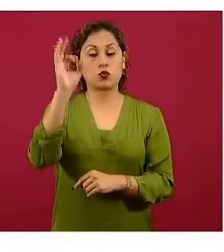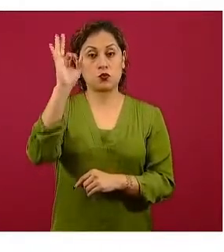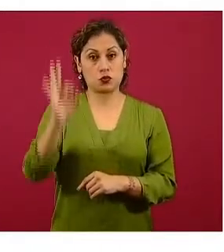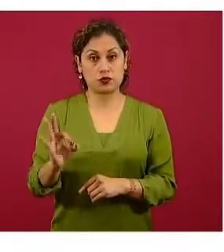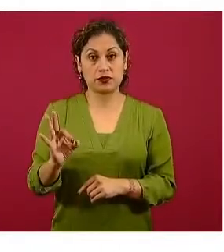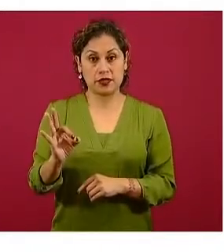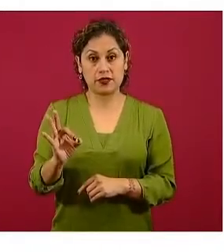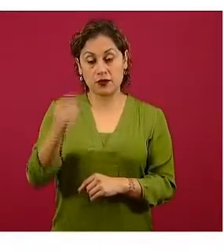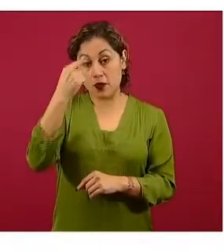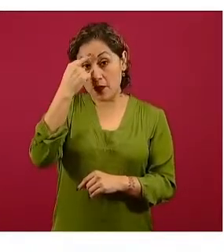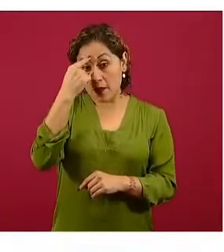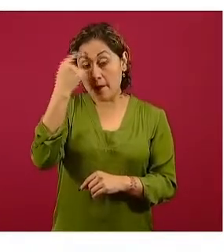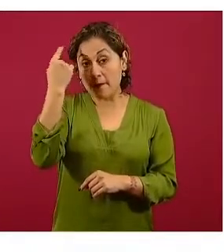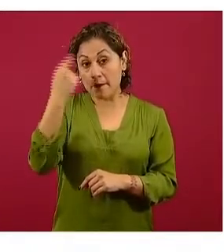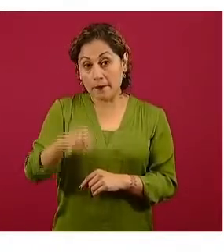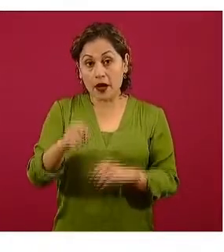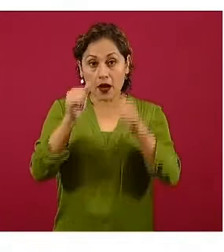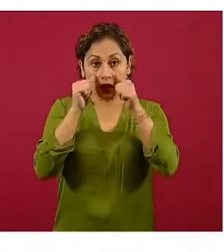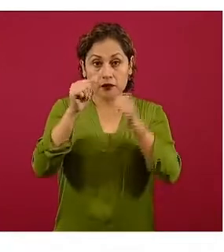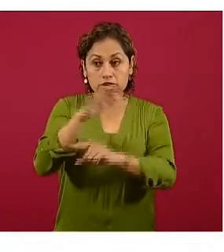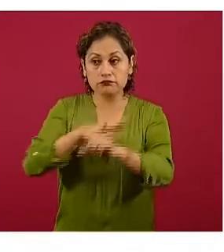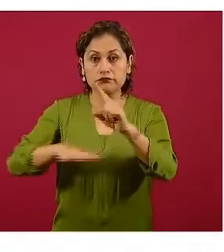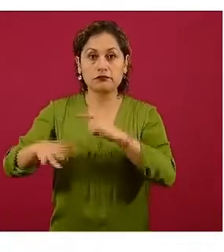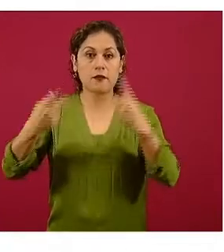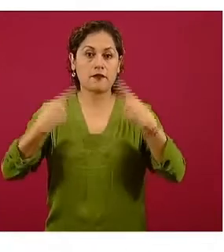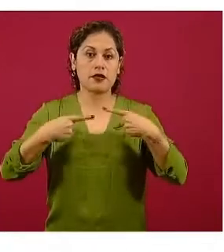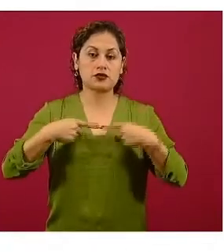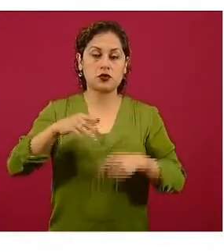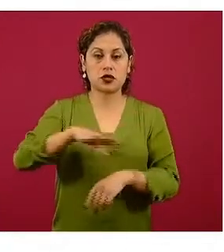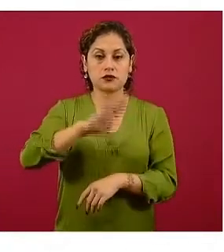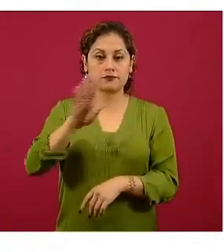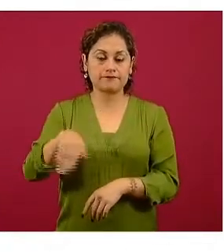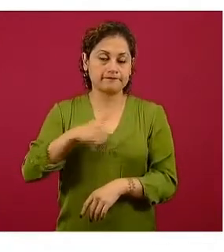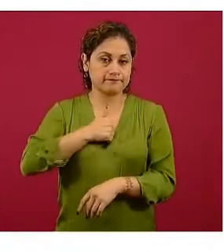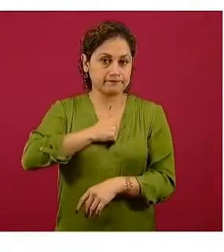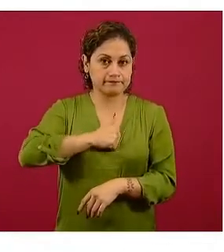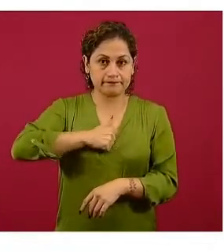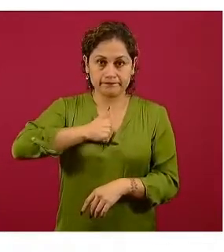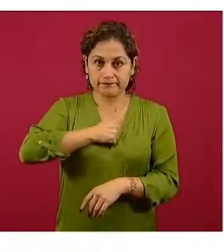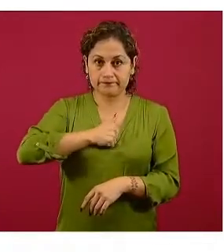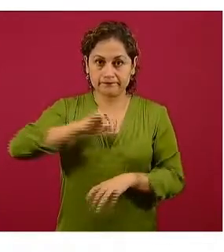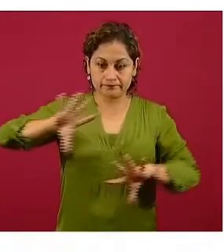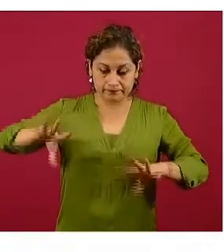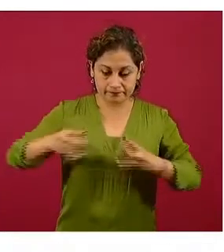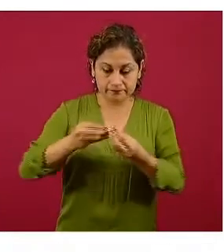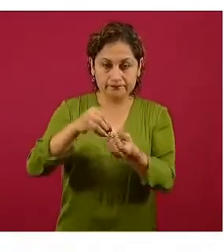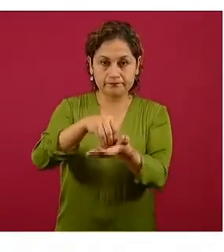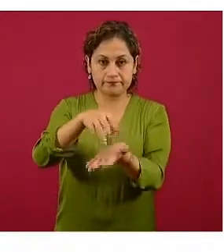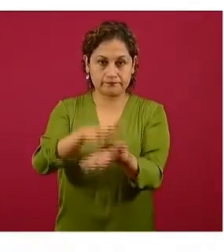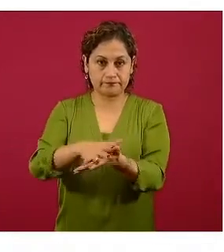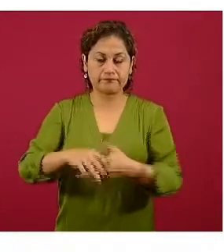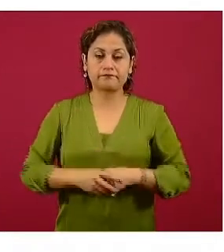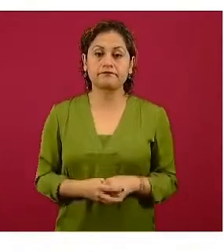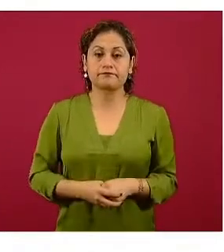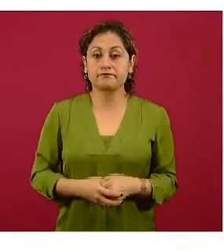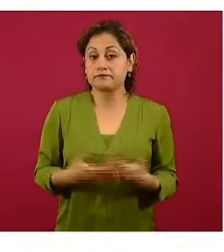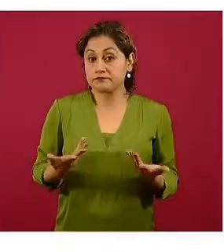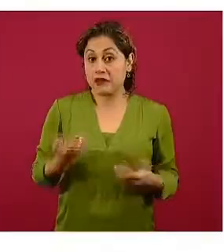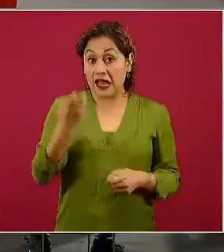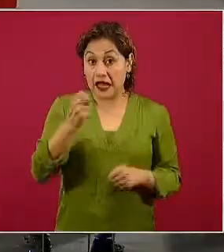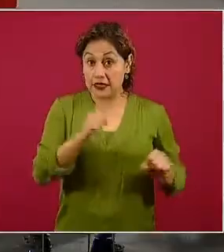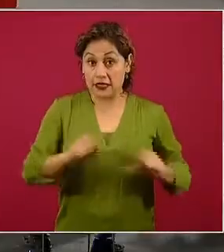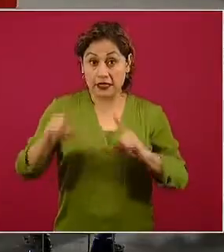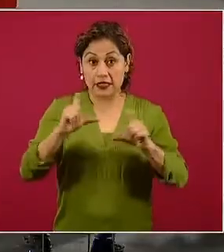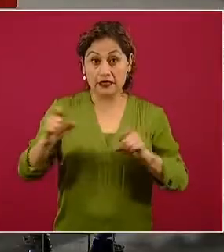3.1% para efectos de las defunciones que lamentablemente se van acumulando. Entonces serían los datos de